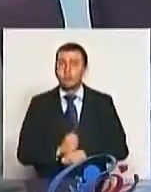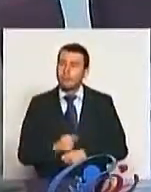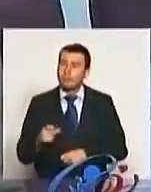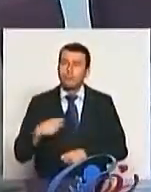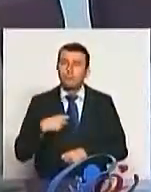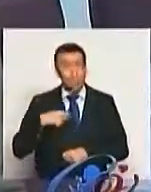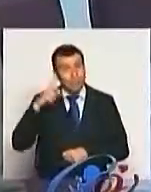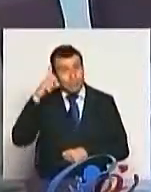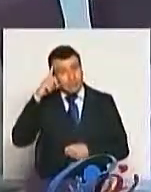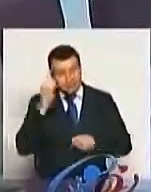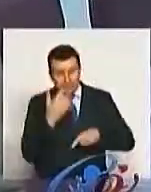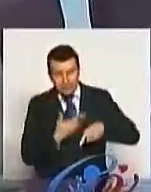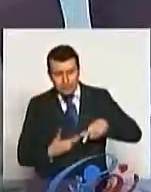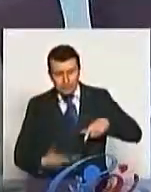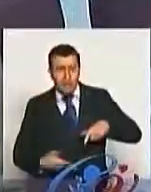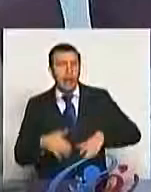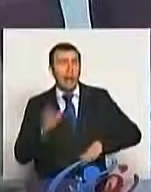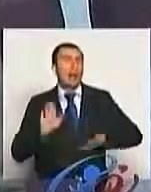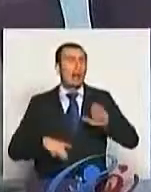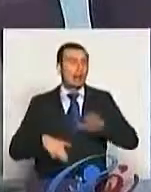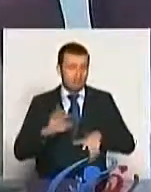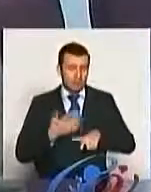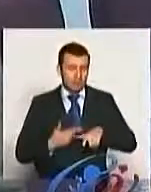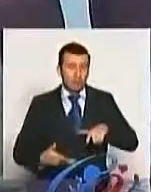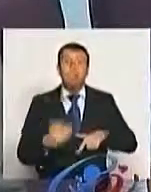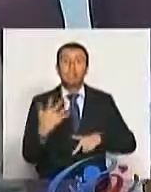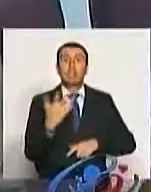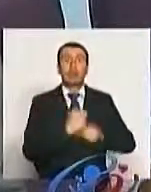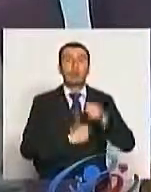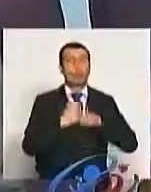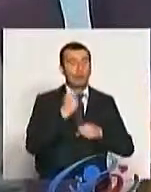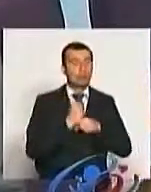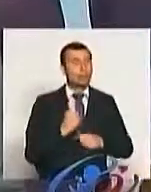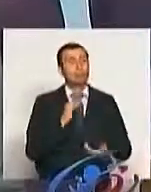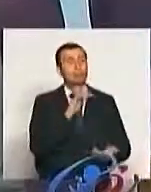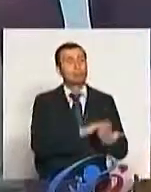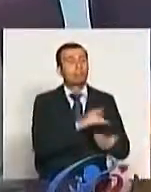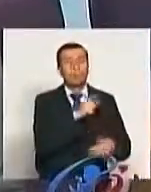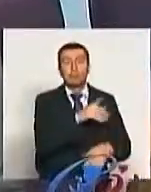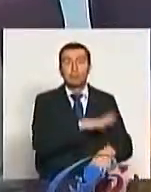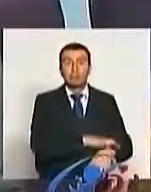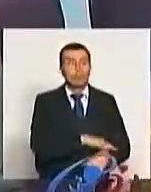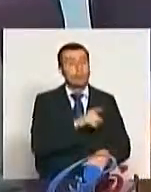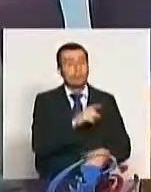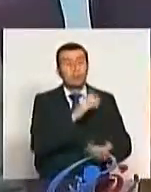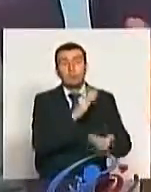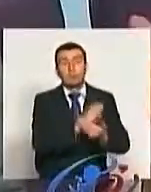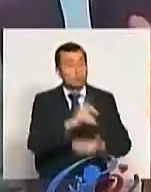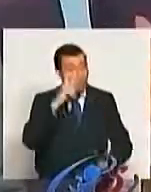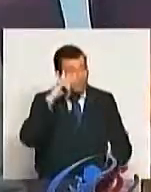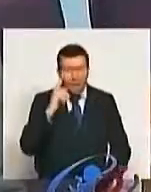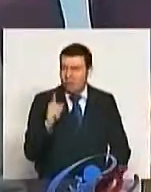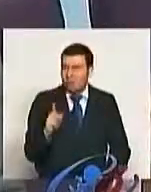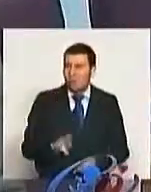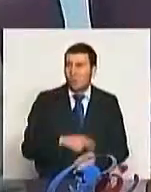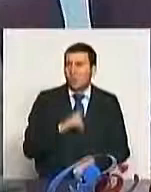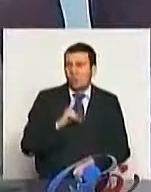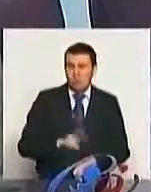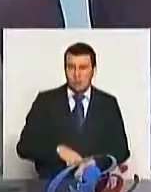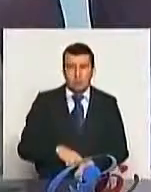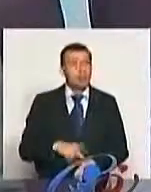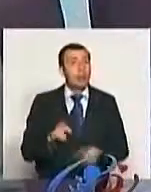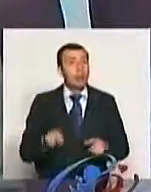sangrado ocasional vaginal desde hace 5 años. Ha consultado a médico, a ginecólogo y le dijeron que eso era normal. Además ha